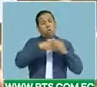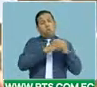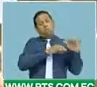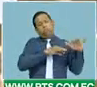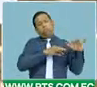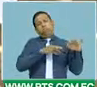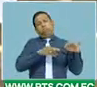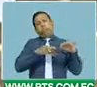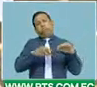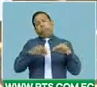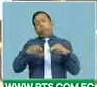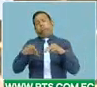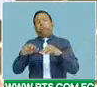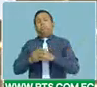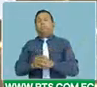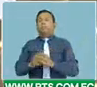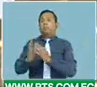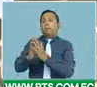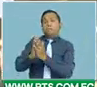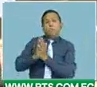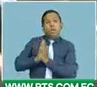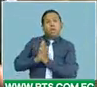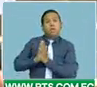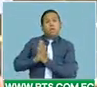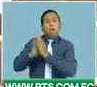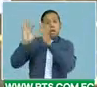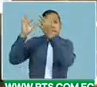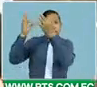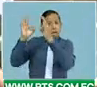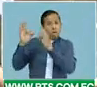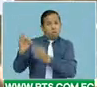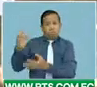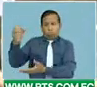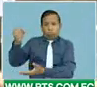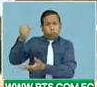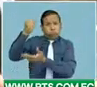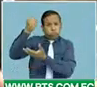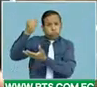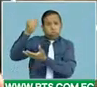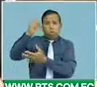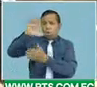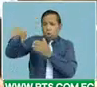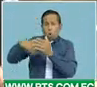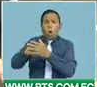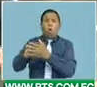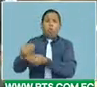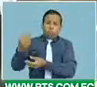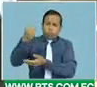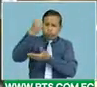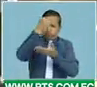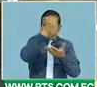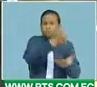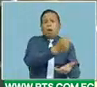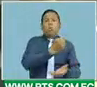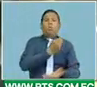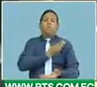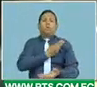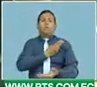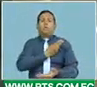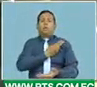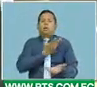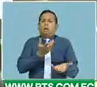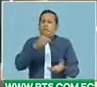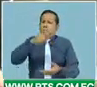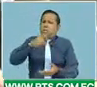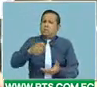que solicitamos es que estos recursos sean devueltos a la universidad, que la universidad requiera estos recursos tal como